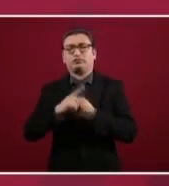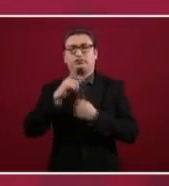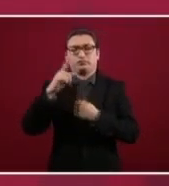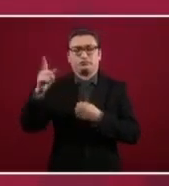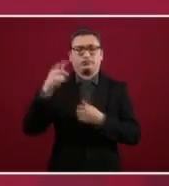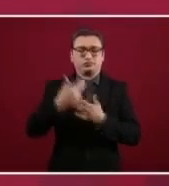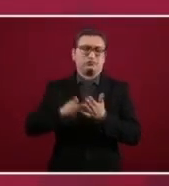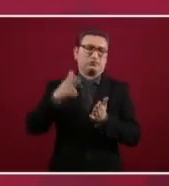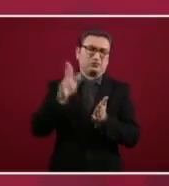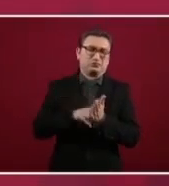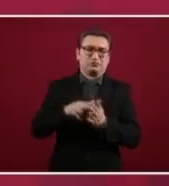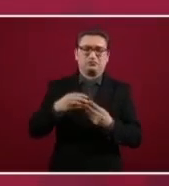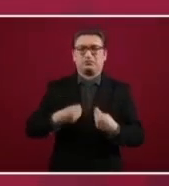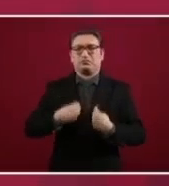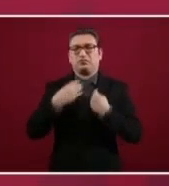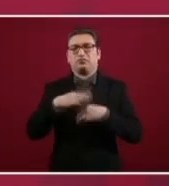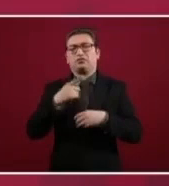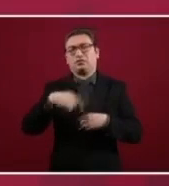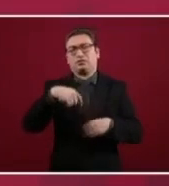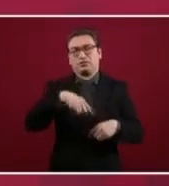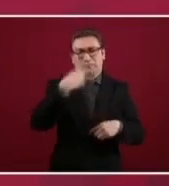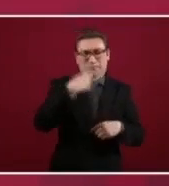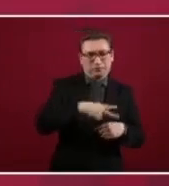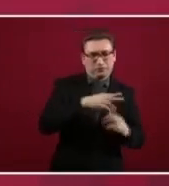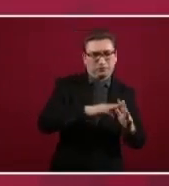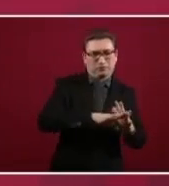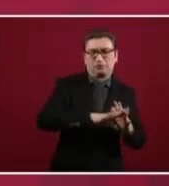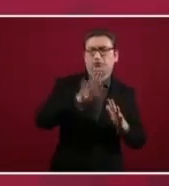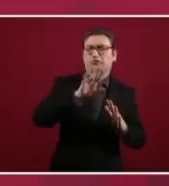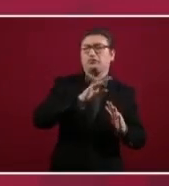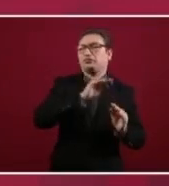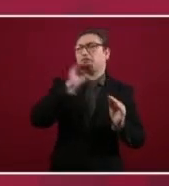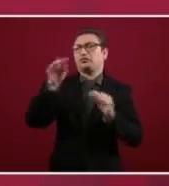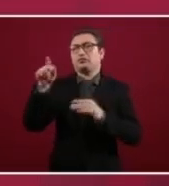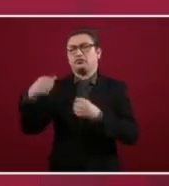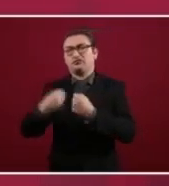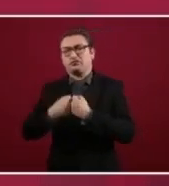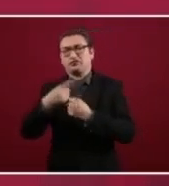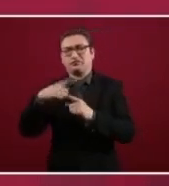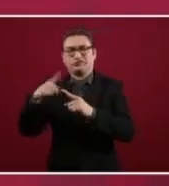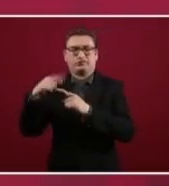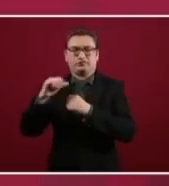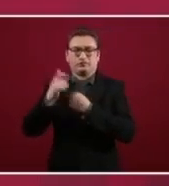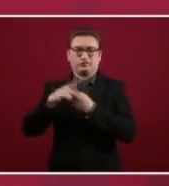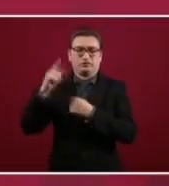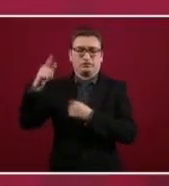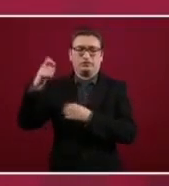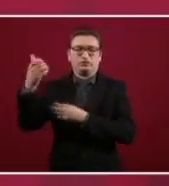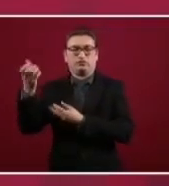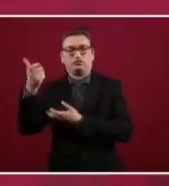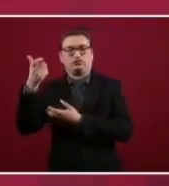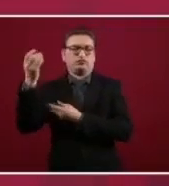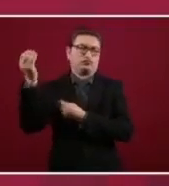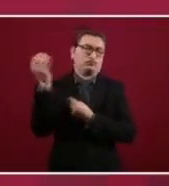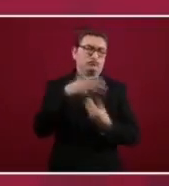seres vivientes que son nuestros connacionales viviendo allende las fronteras entonces no es que estemos incentivando el consumo pero